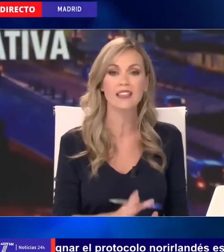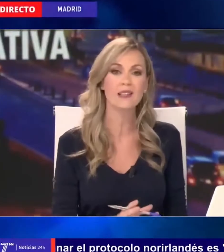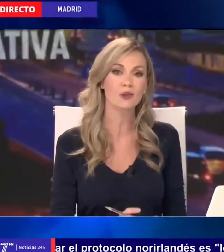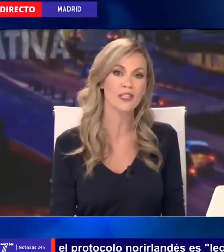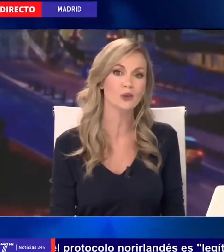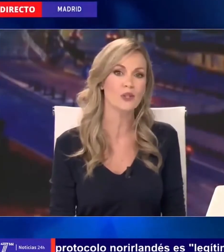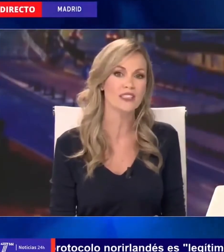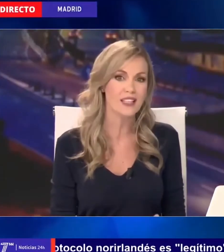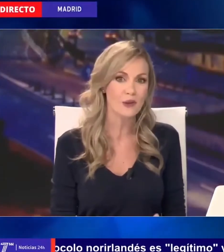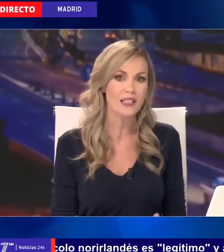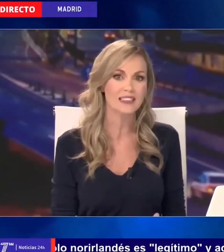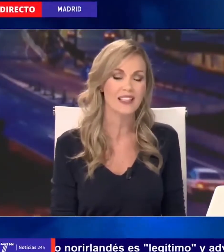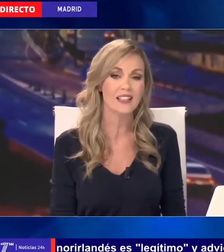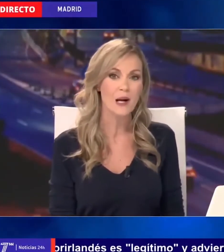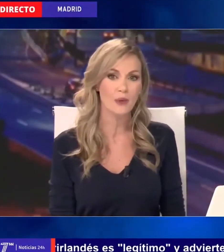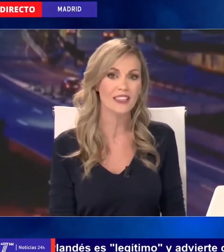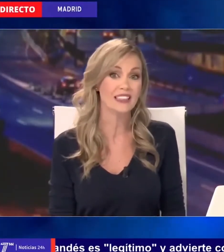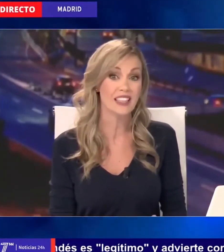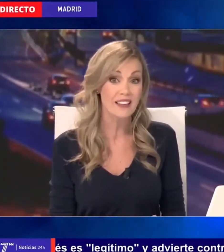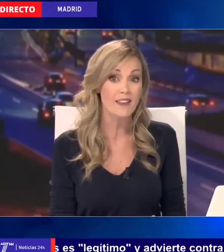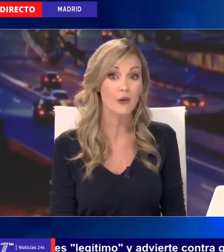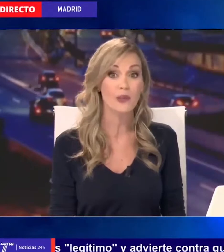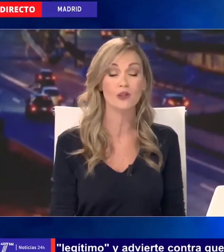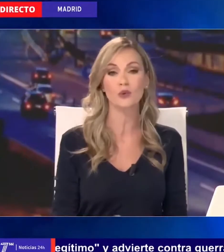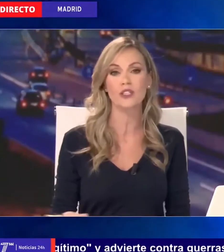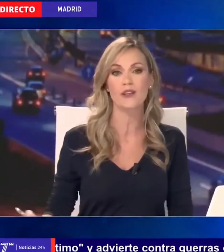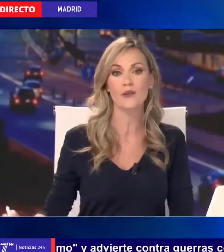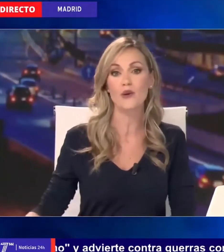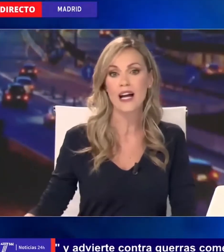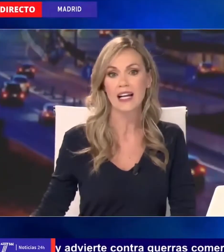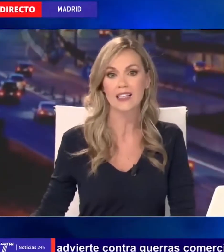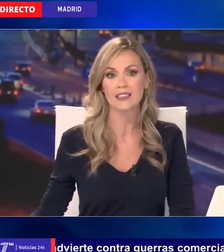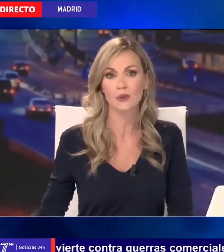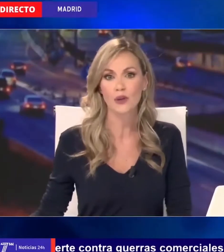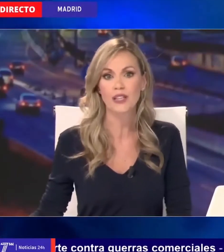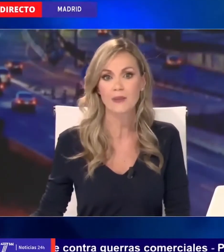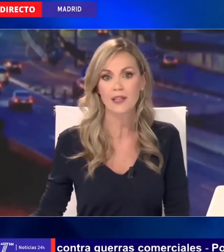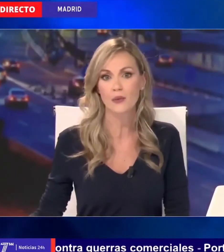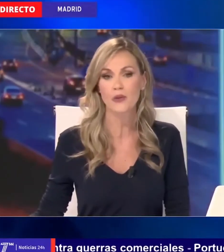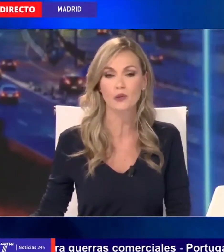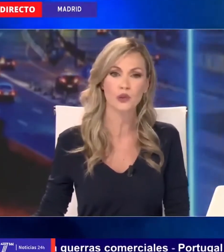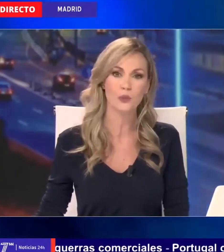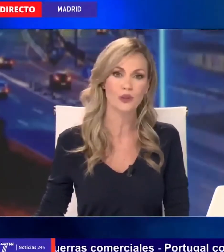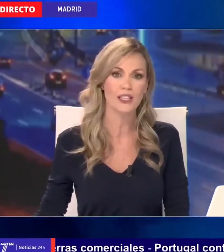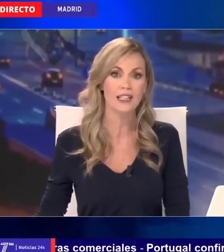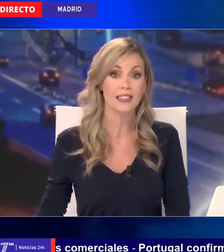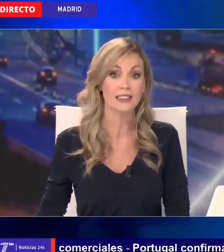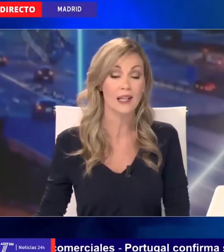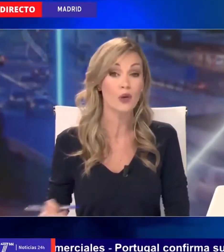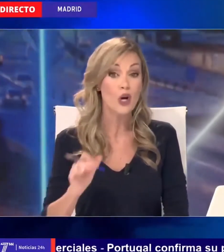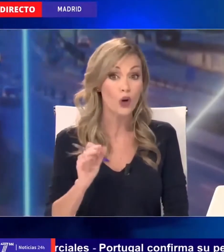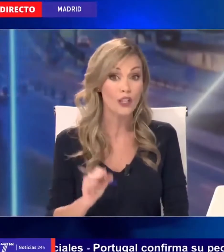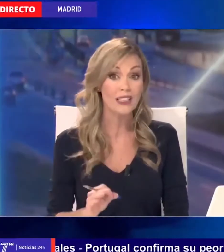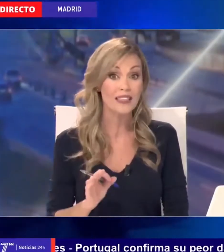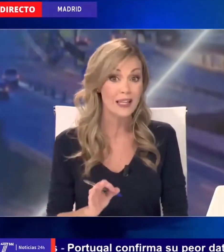país. Pretenden mostrar su rechazo y malestar por la intransigencia del Gobierno tras su rechazo a la restitución del IVA reducido en los presupuestos generales del